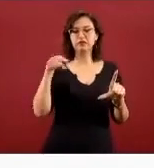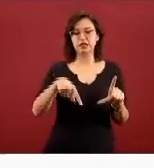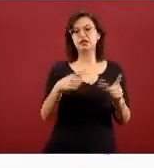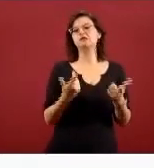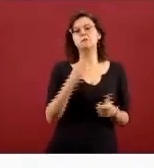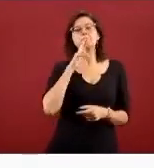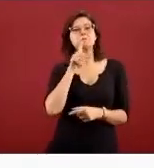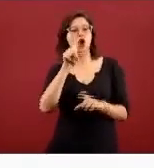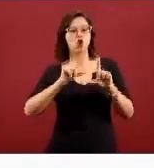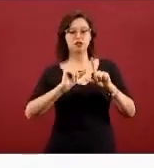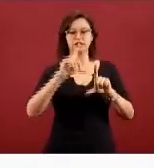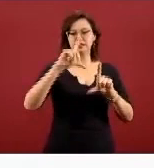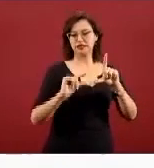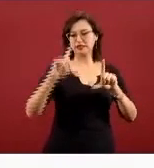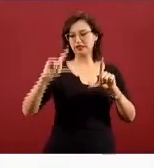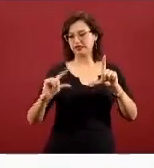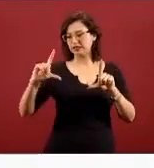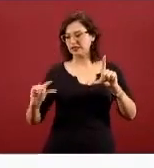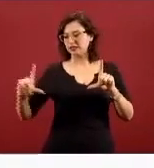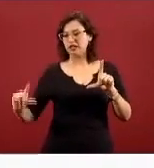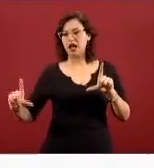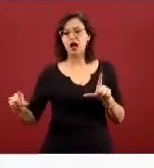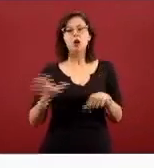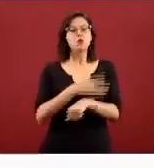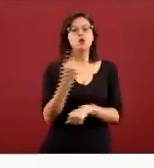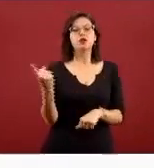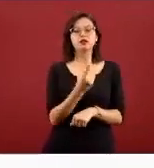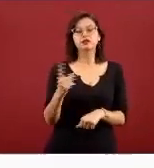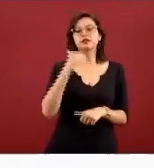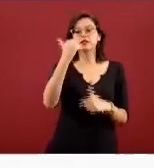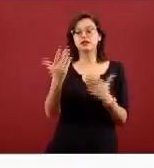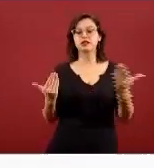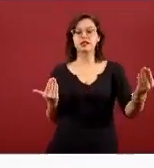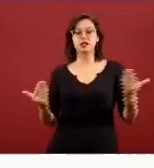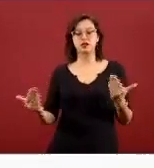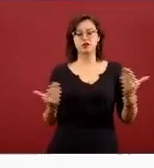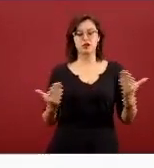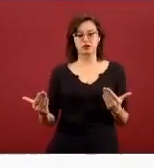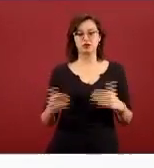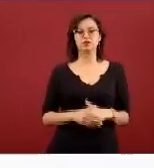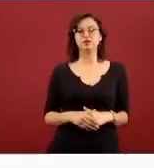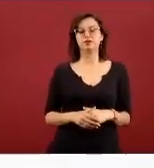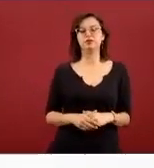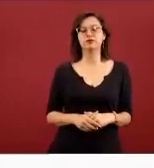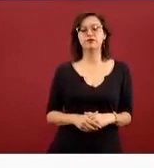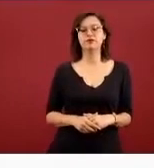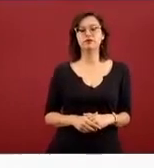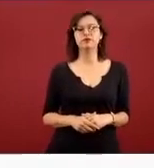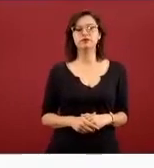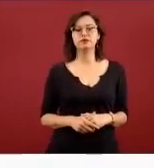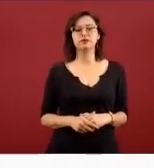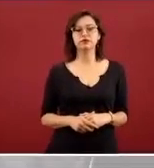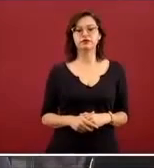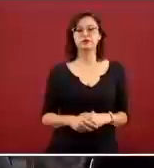precisamente presentar de esta manera porque queremos también ver el contraste con la siguiente diapositiva. La siguiente diapositiva